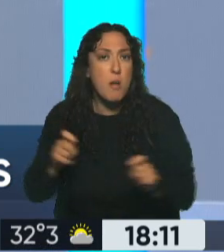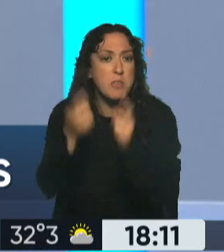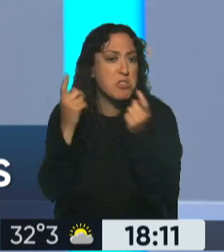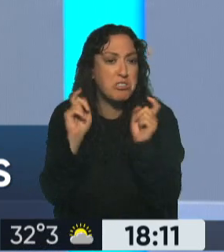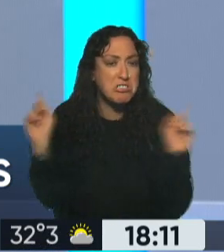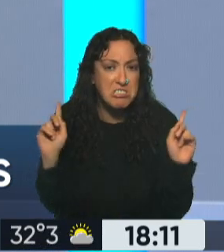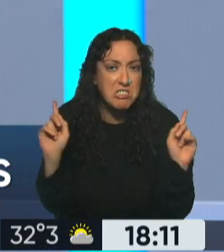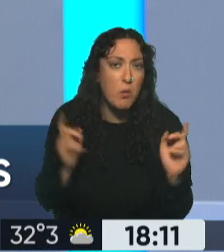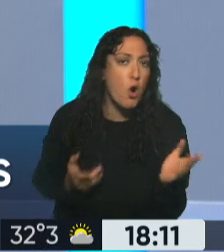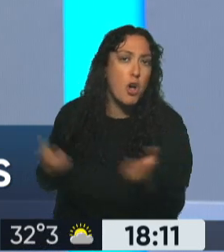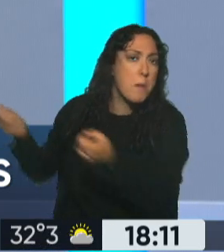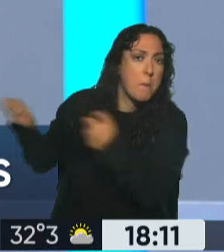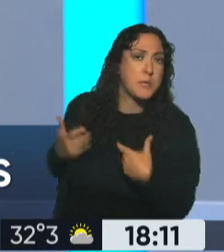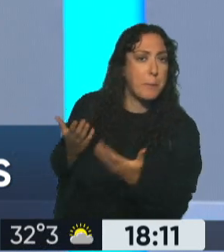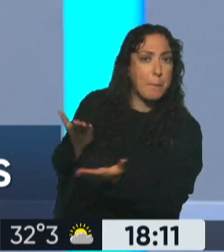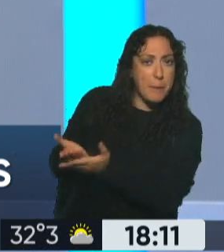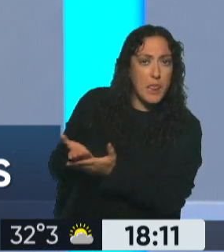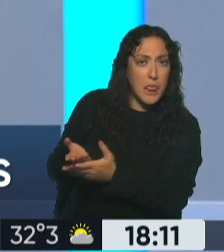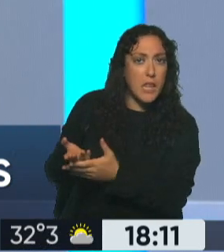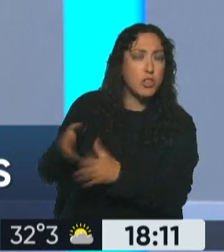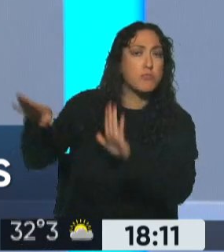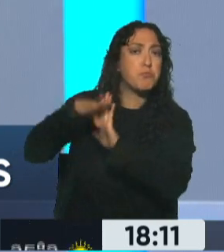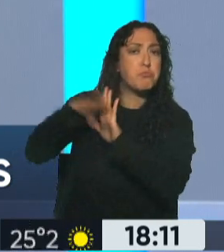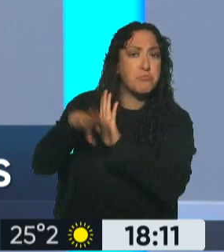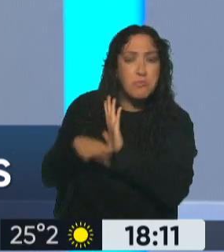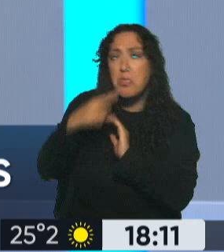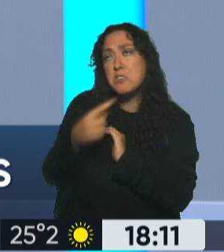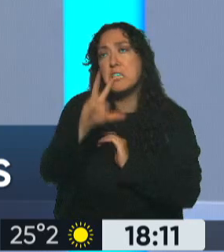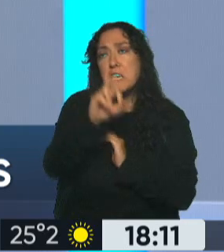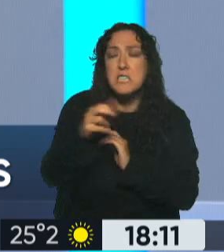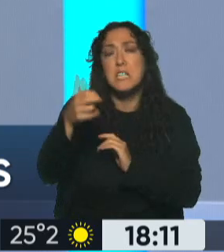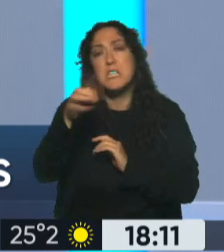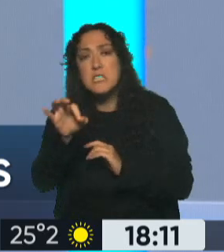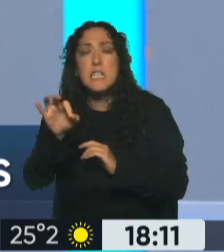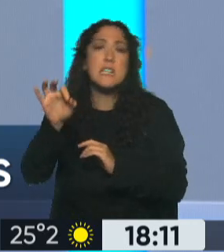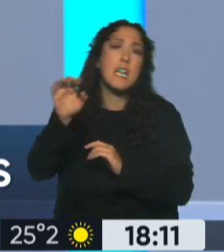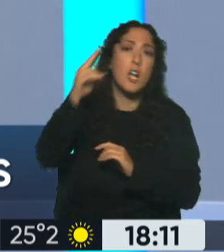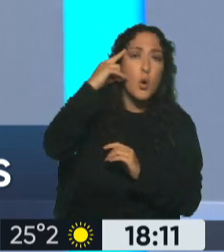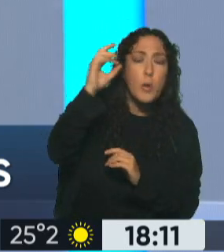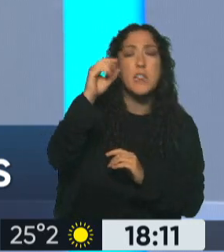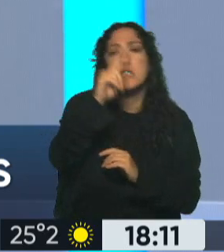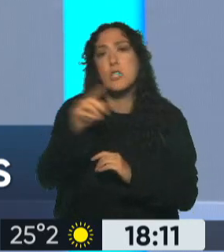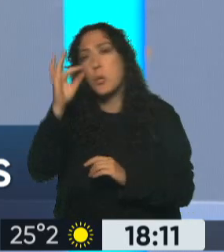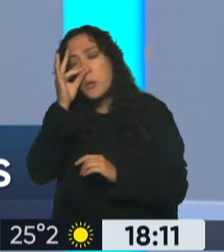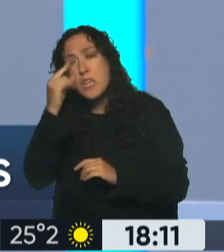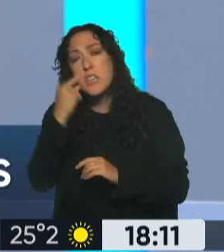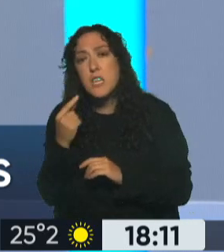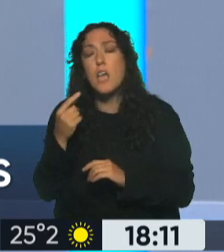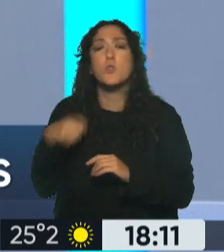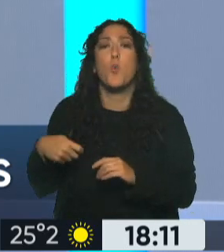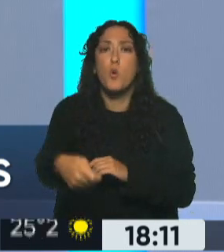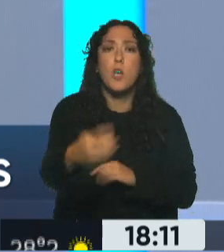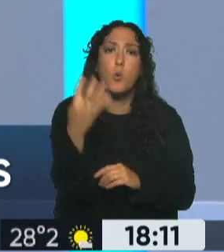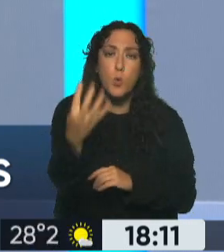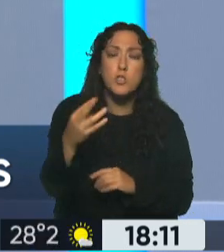pedí la importación y y hay un régimen que dice en 30 60 90 y 120 días en cuatro cuotas cobra eh